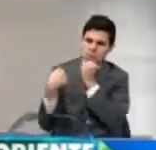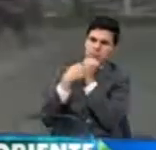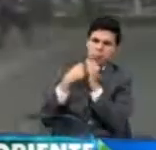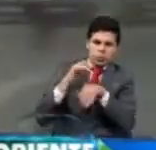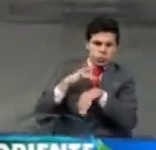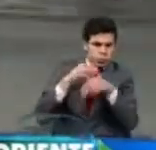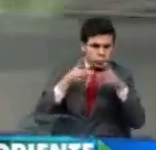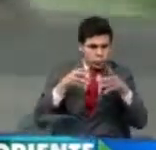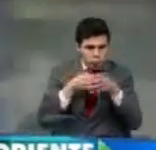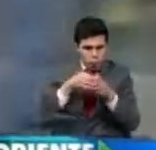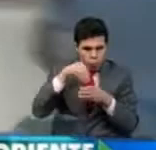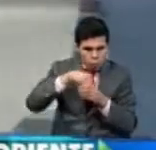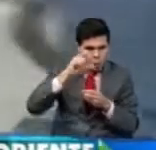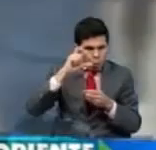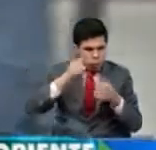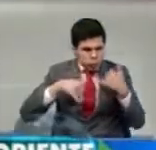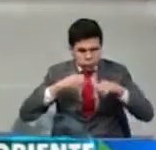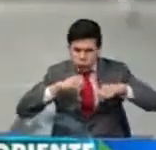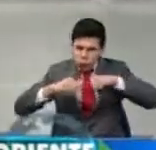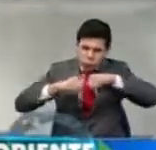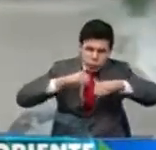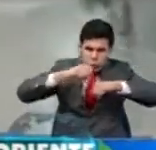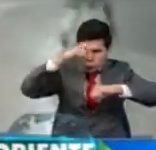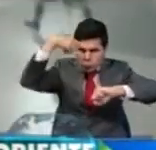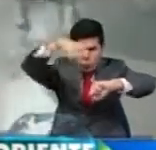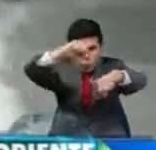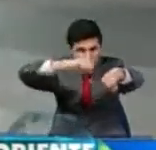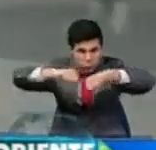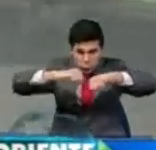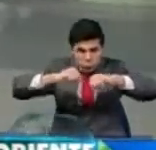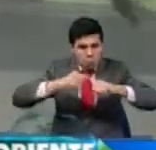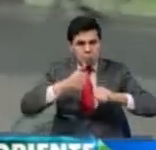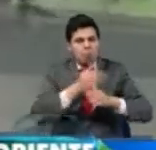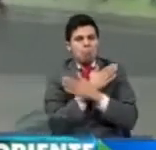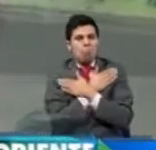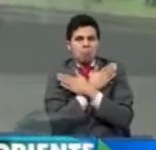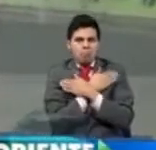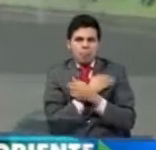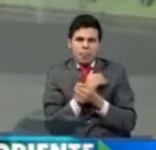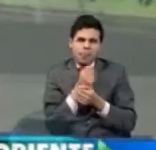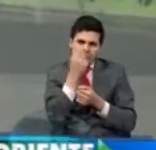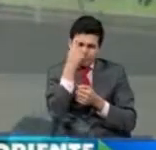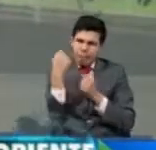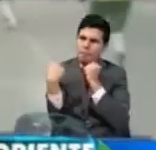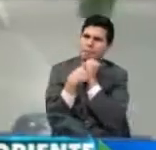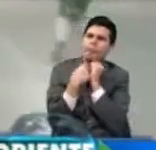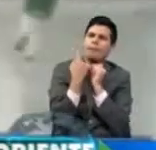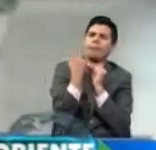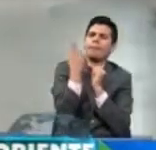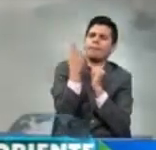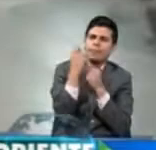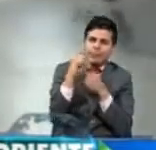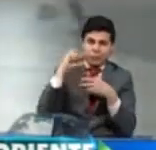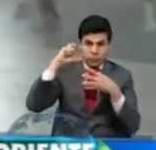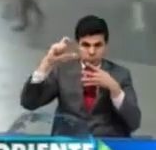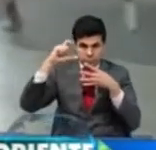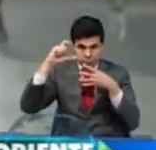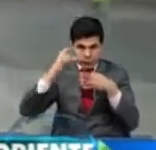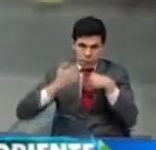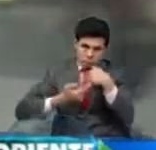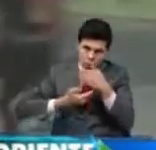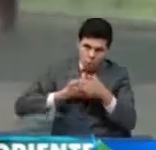garra que han mostrado sus dirigidos a lo largo de la liga argos a pesar de trabajar con poco apoyo el quinteto rojinegro ha